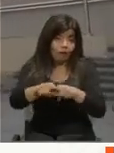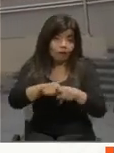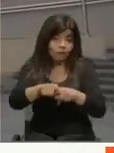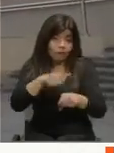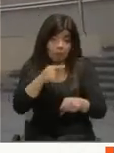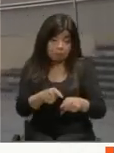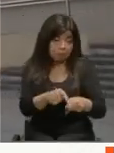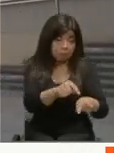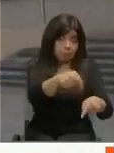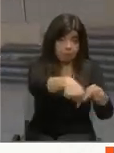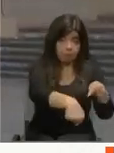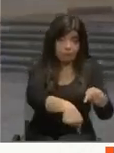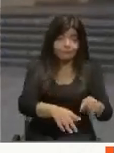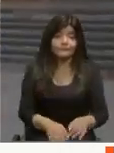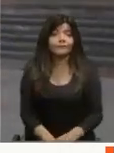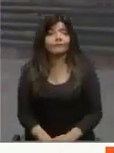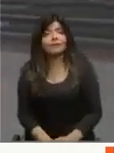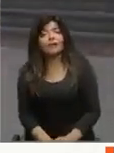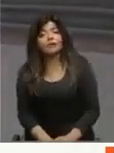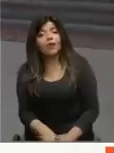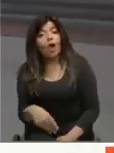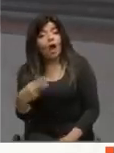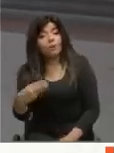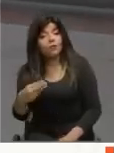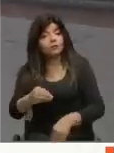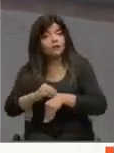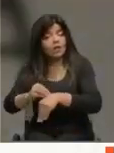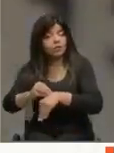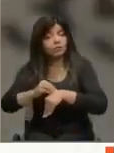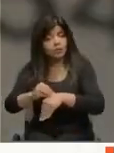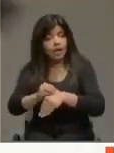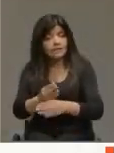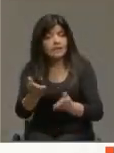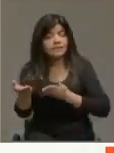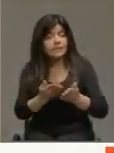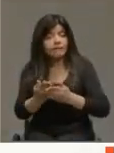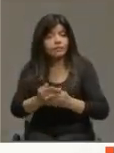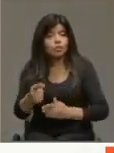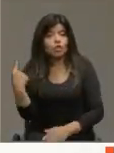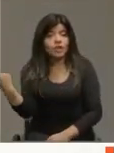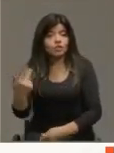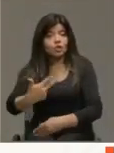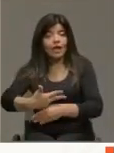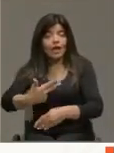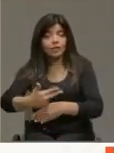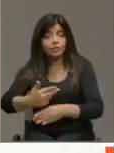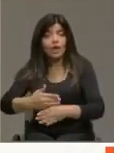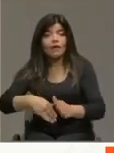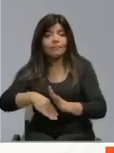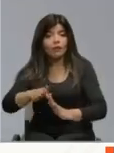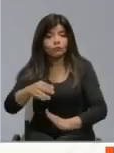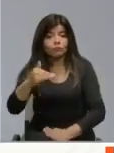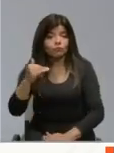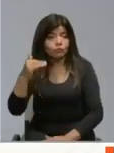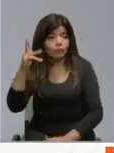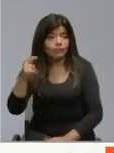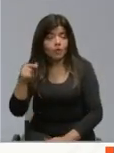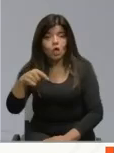Una medida que también fue notificada al municipio de San Miguel y el Servicio Nacional del Adulto Mayor, SENAMA. En marzo de este